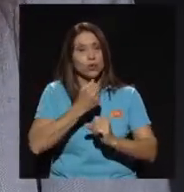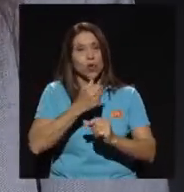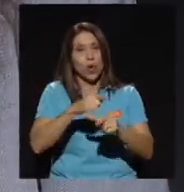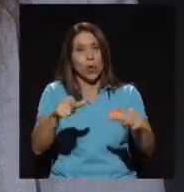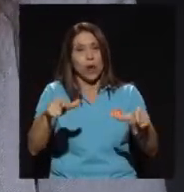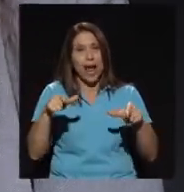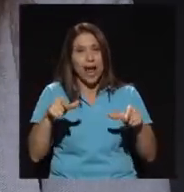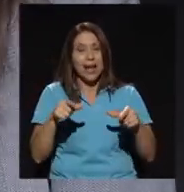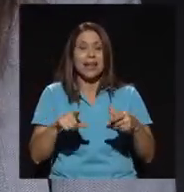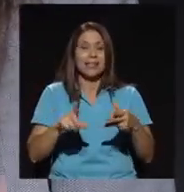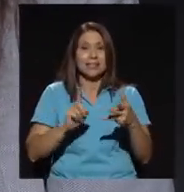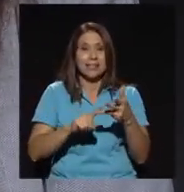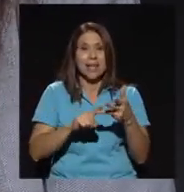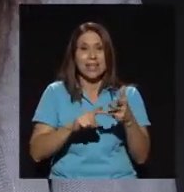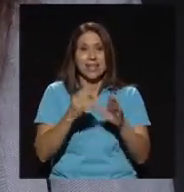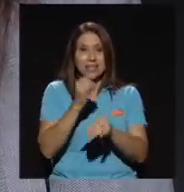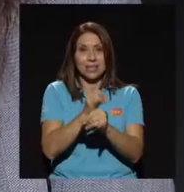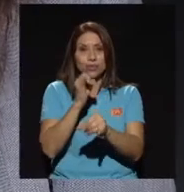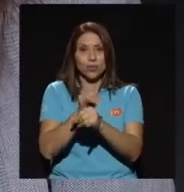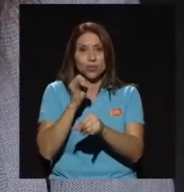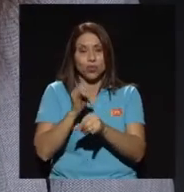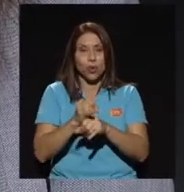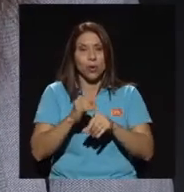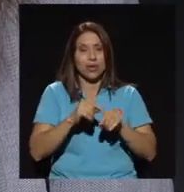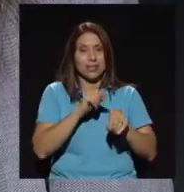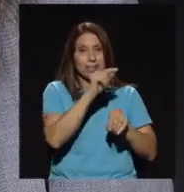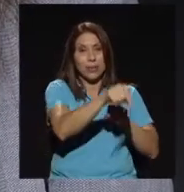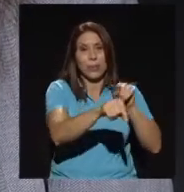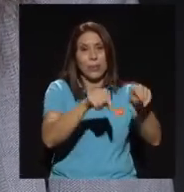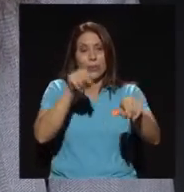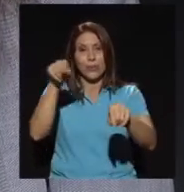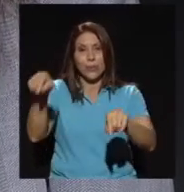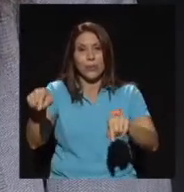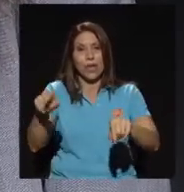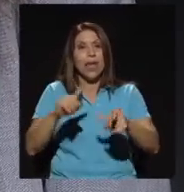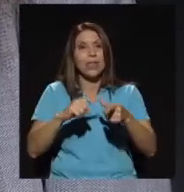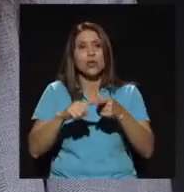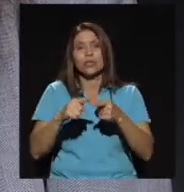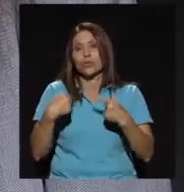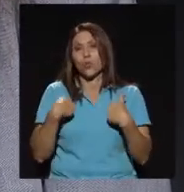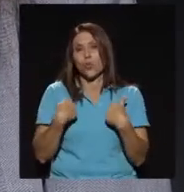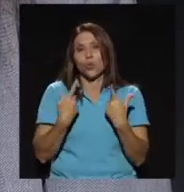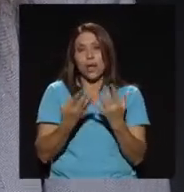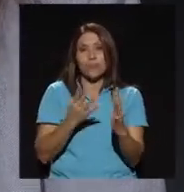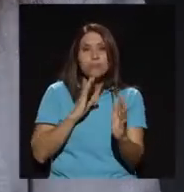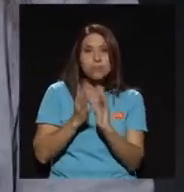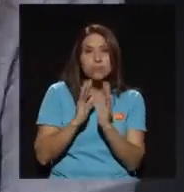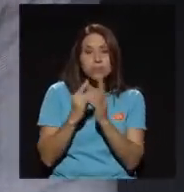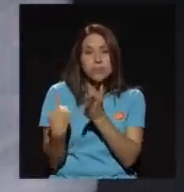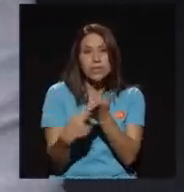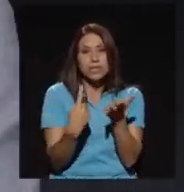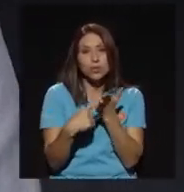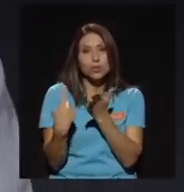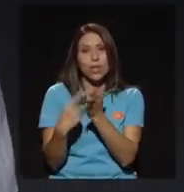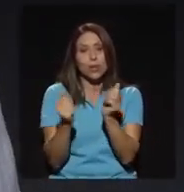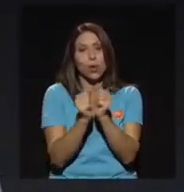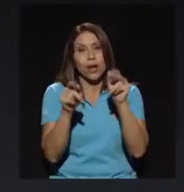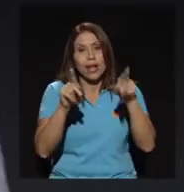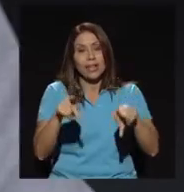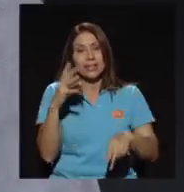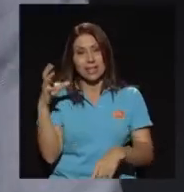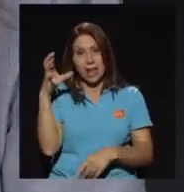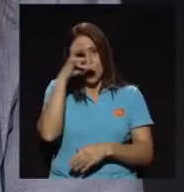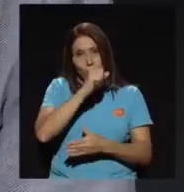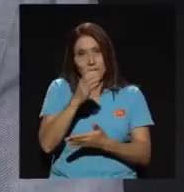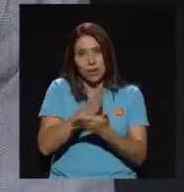del Estado allá, ¿no? Entonces, discutiendo con la gente uno se encuentra algunas cosas, ¿verdad? Una tiene que ver, digamos, voy a separar